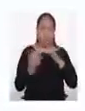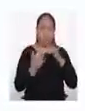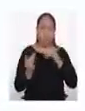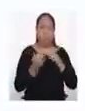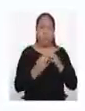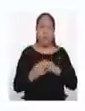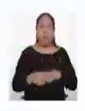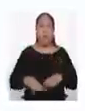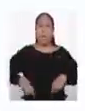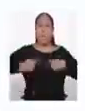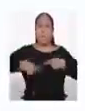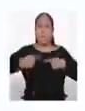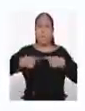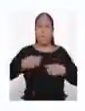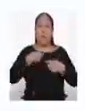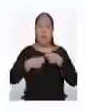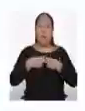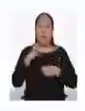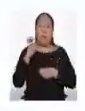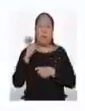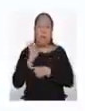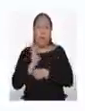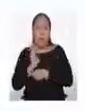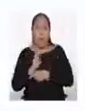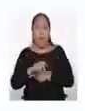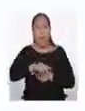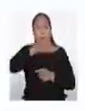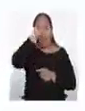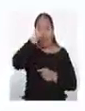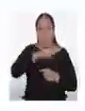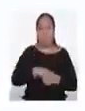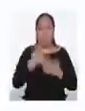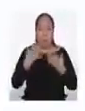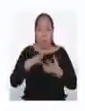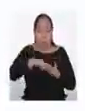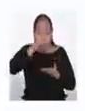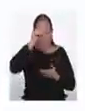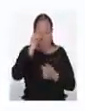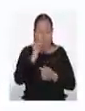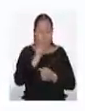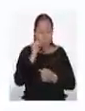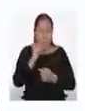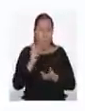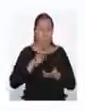conflicto entre el Perú y Ecuador. Hemos aprendido un poco más acerca de cómo se originó.